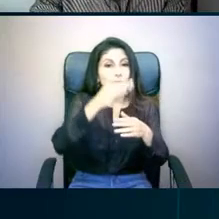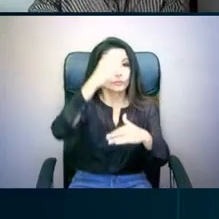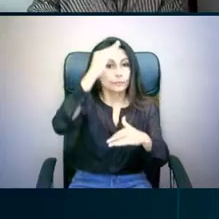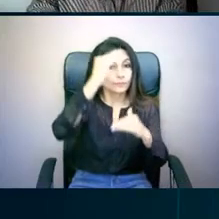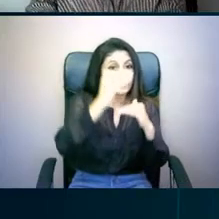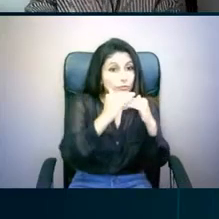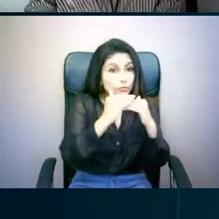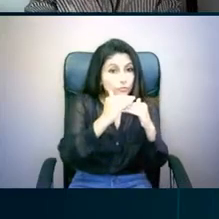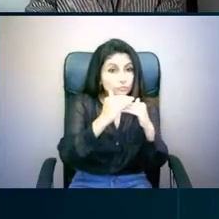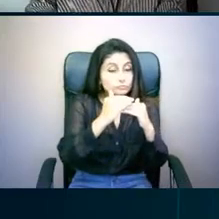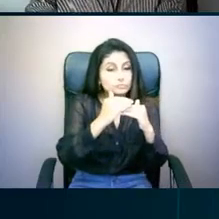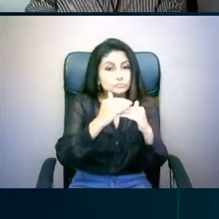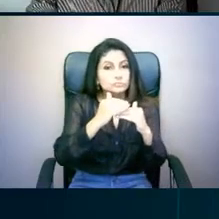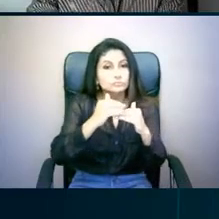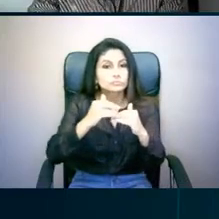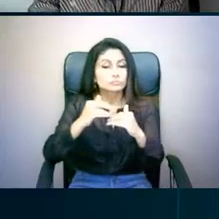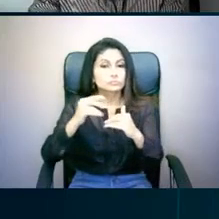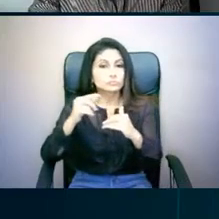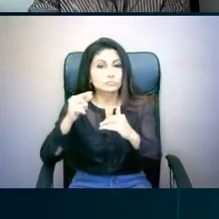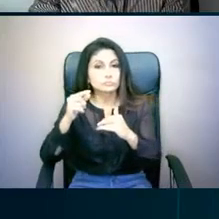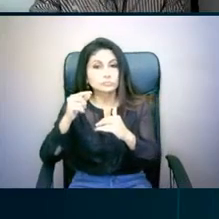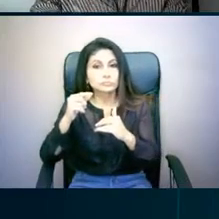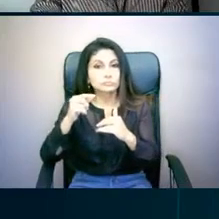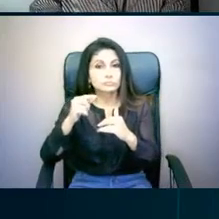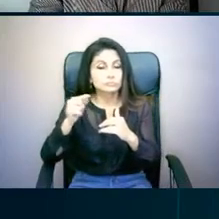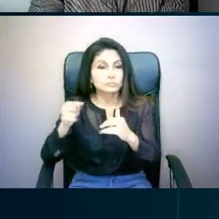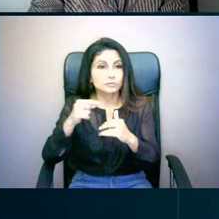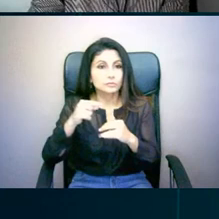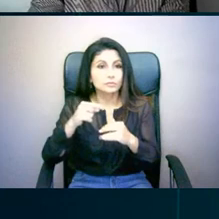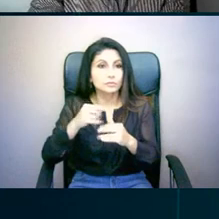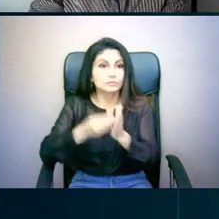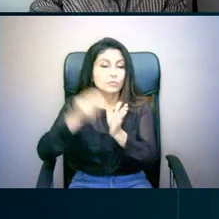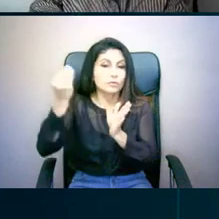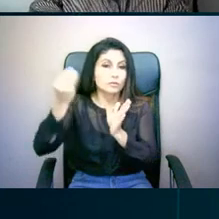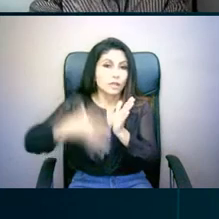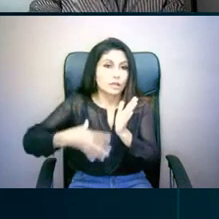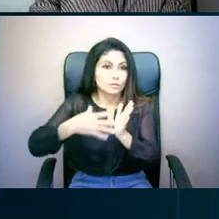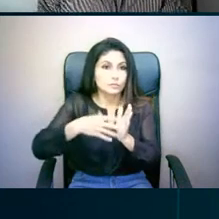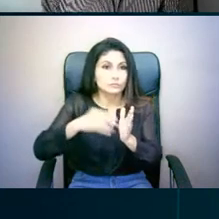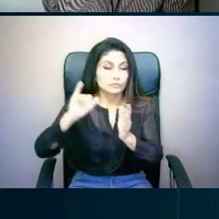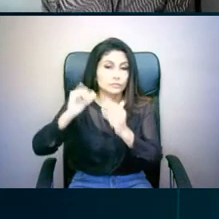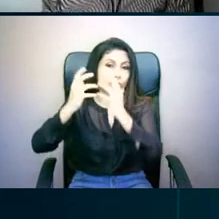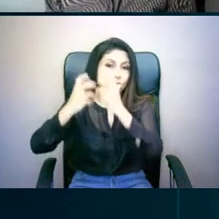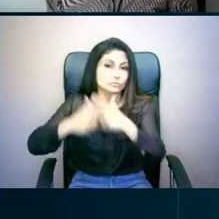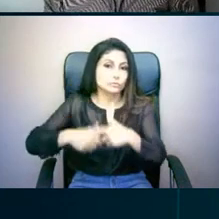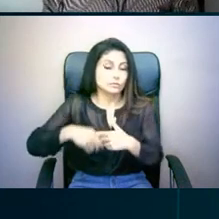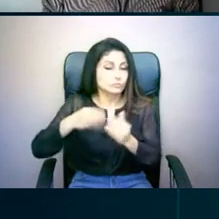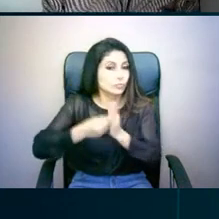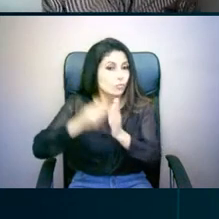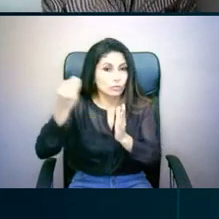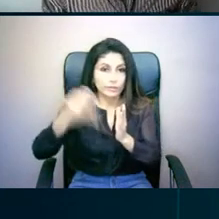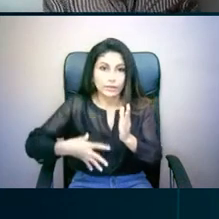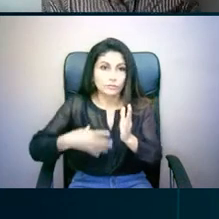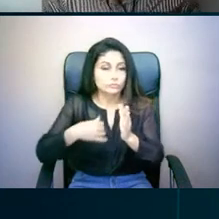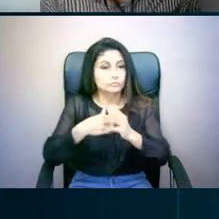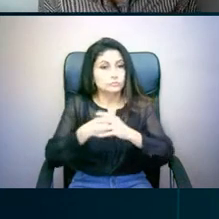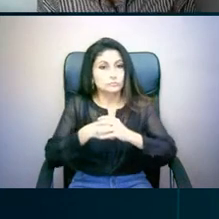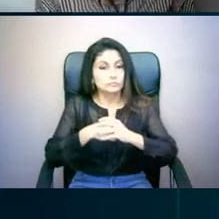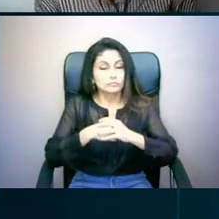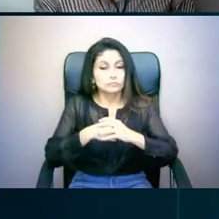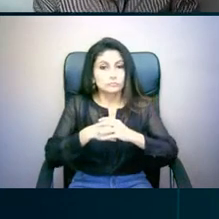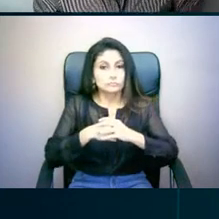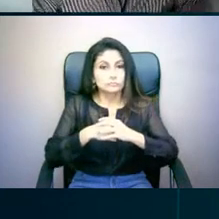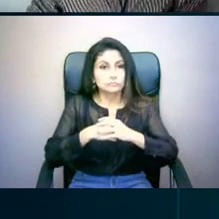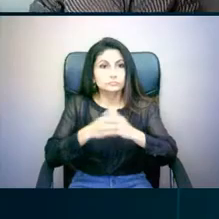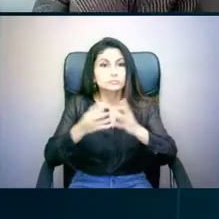obtenido, ¿cierto? Representa un alto costo a nivel industrial y este nos